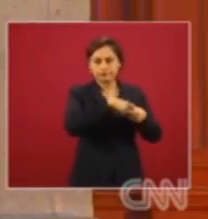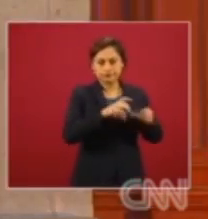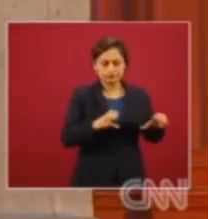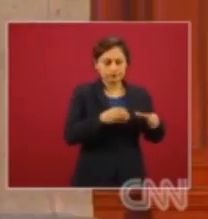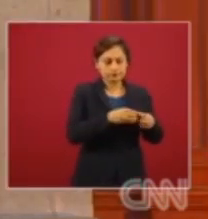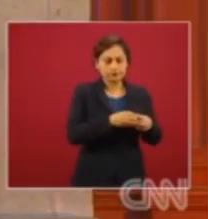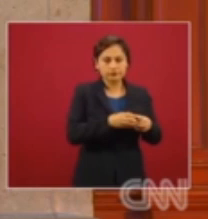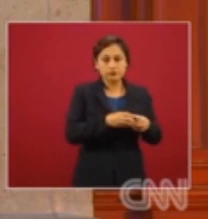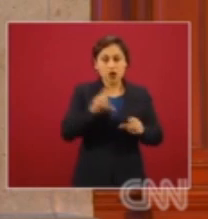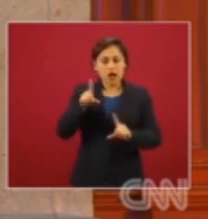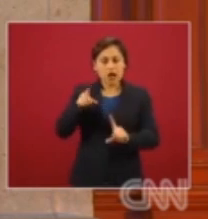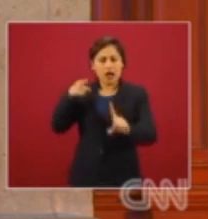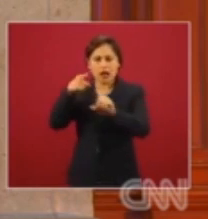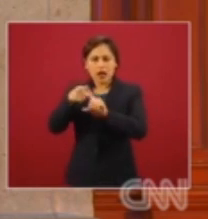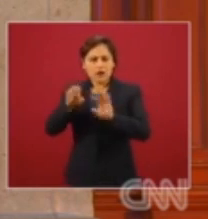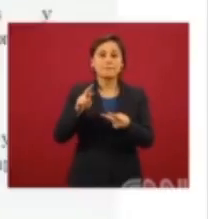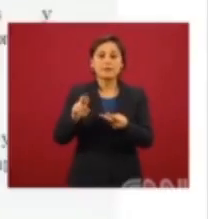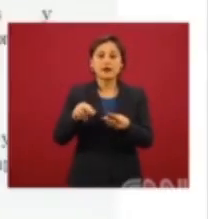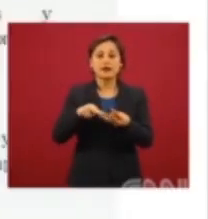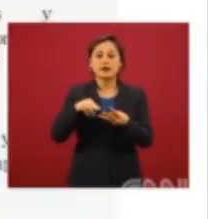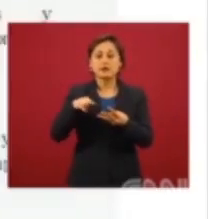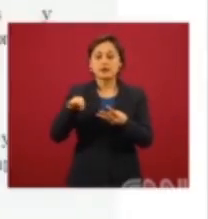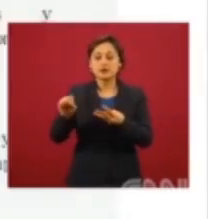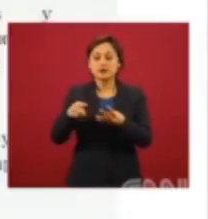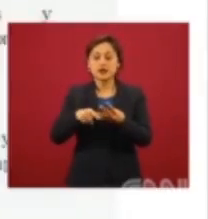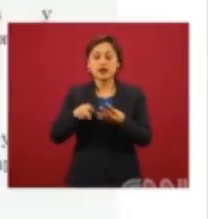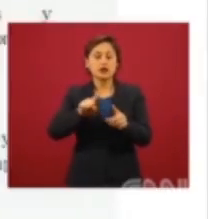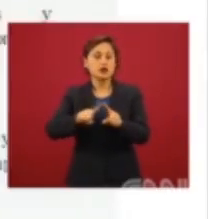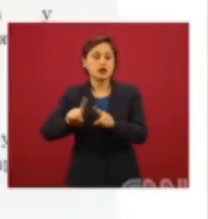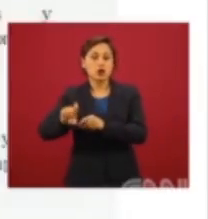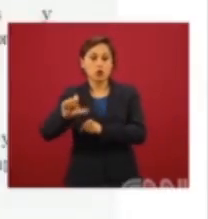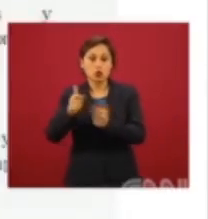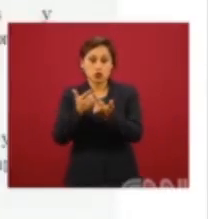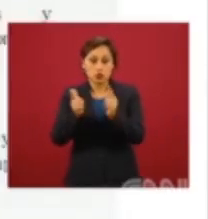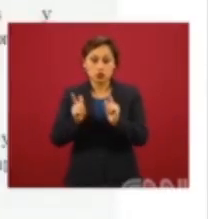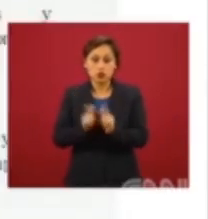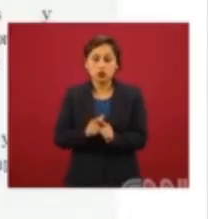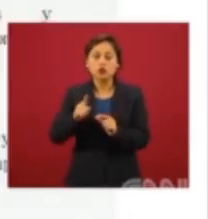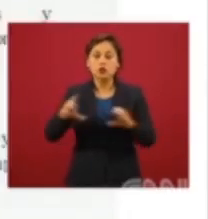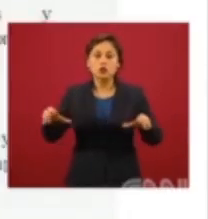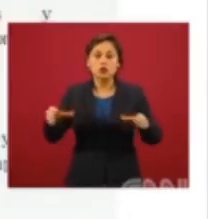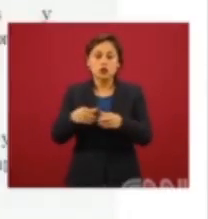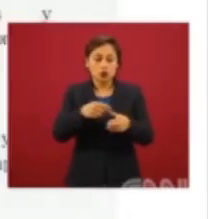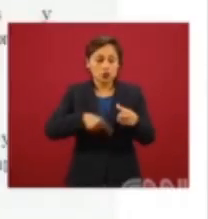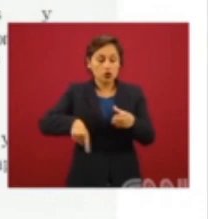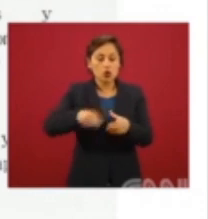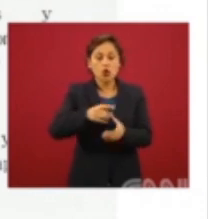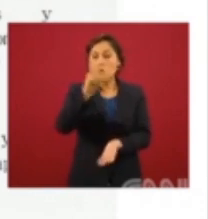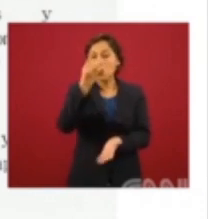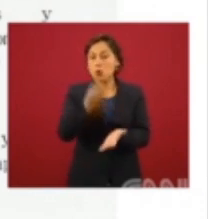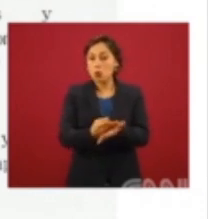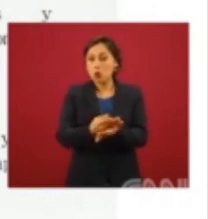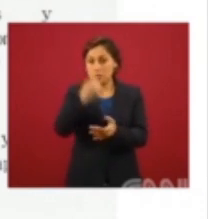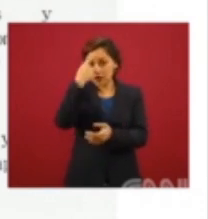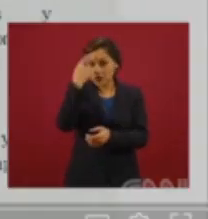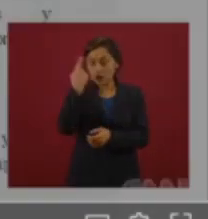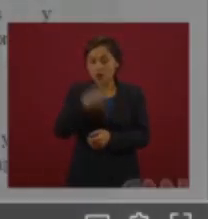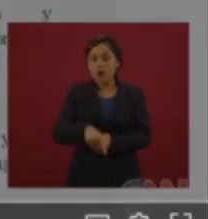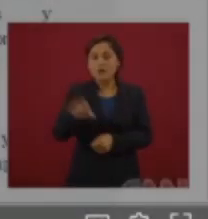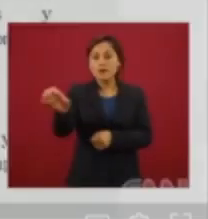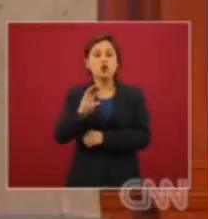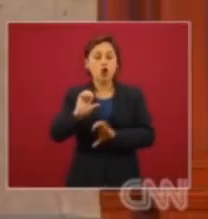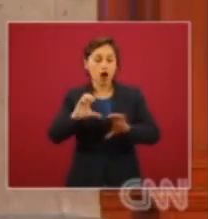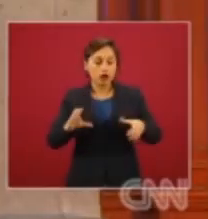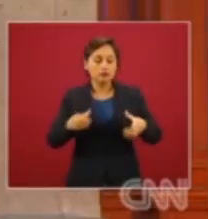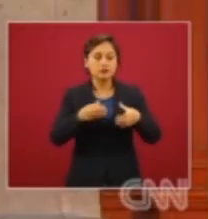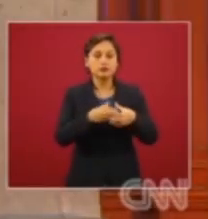de oposición, organismos autónomos, organizaciones empresariales, gobernadores, medios de comunicación y analistas políticos de sus